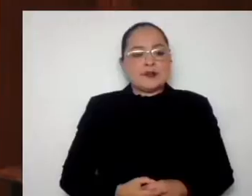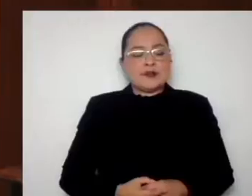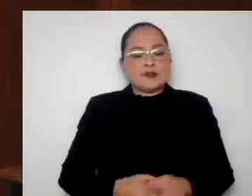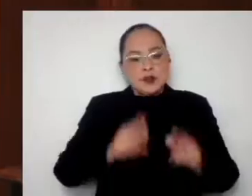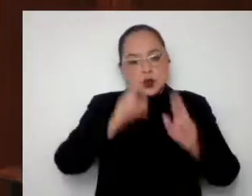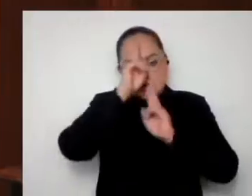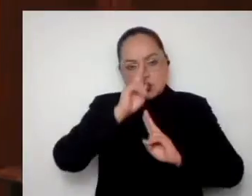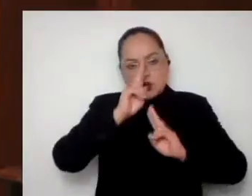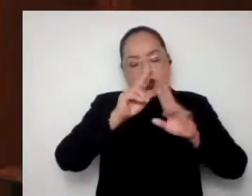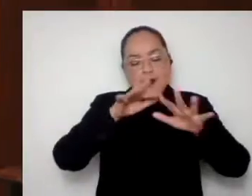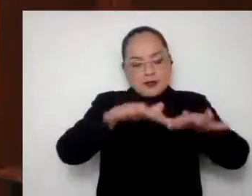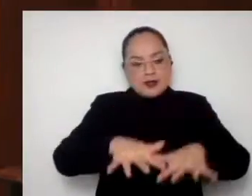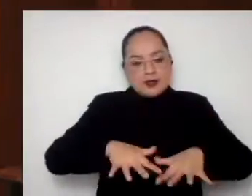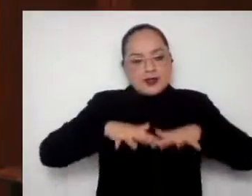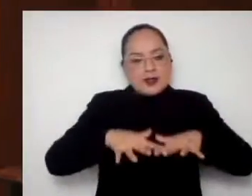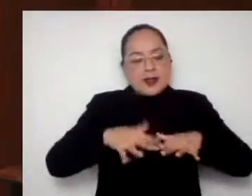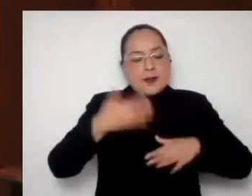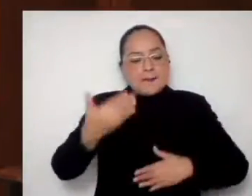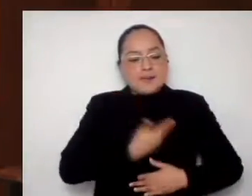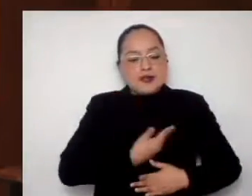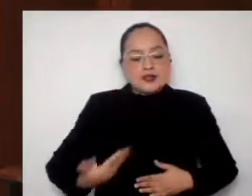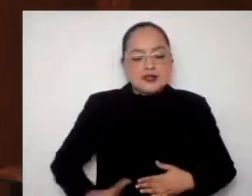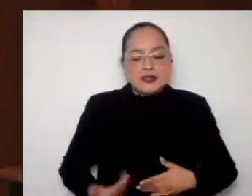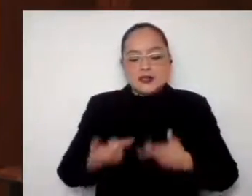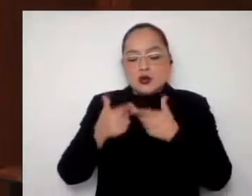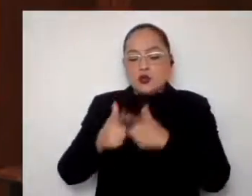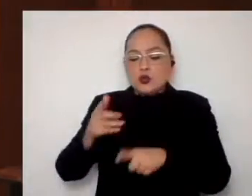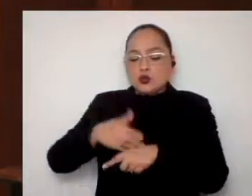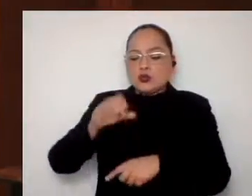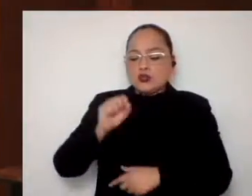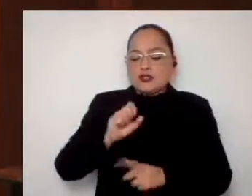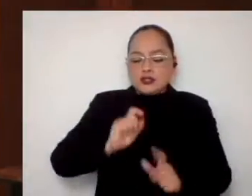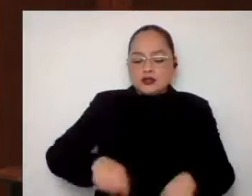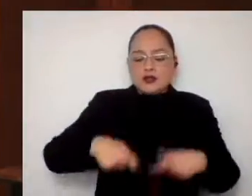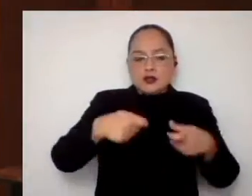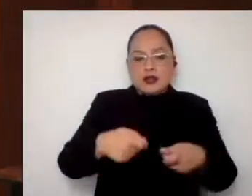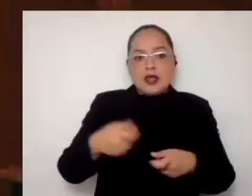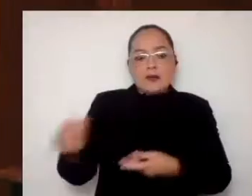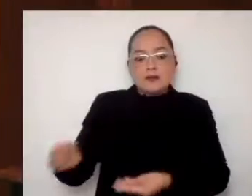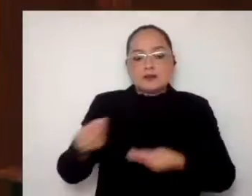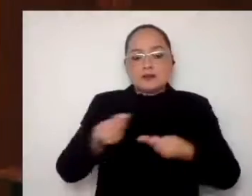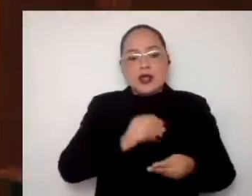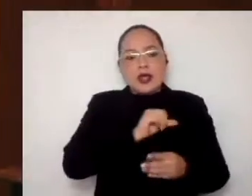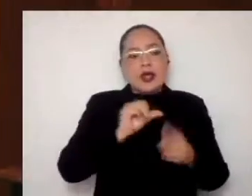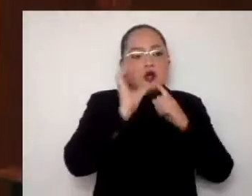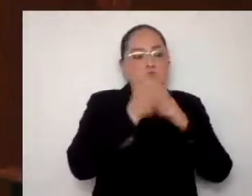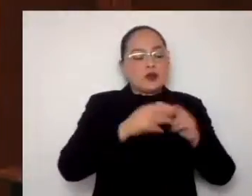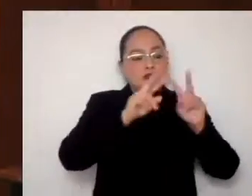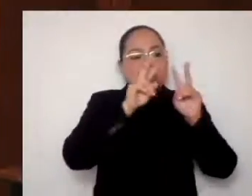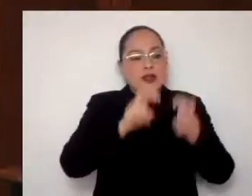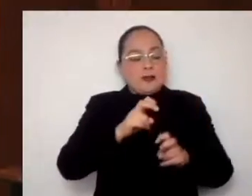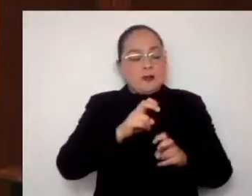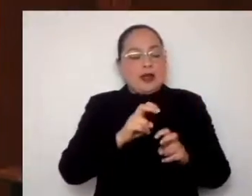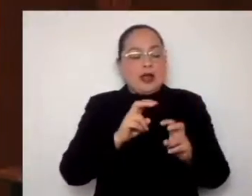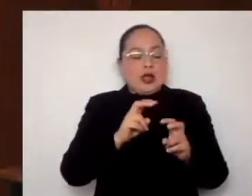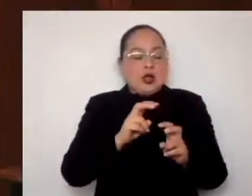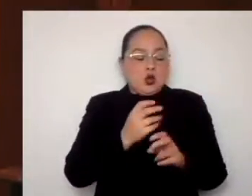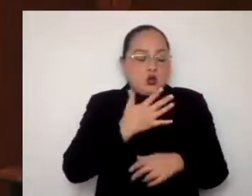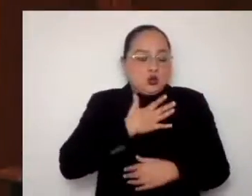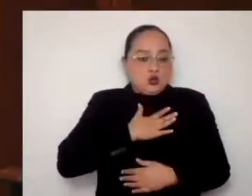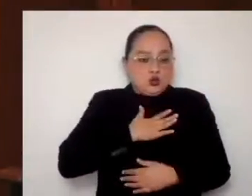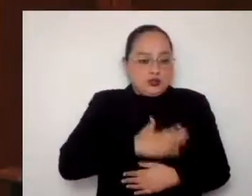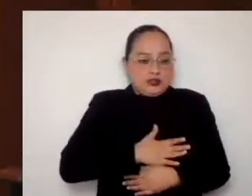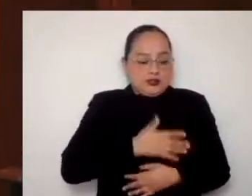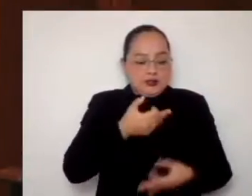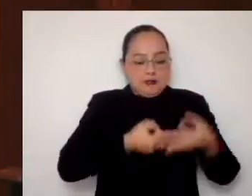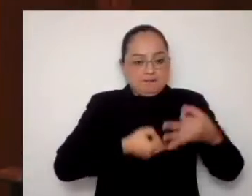Honorable Asamblea, la presidencia de la 60ª legislatura remitió a las comisiones de Procuración y Administración de Justicia para